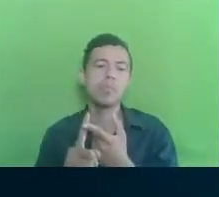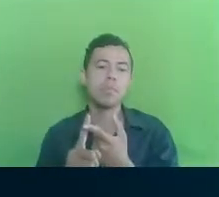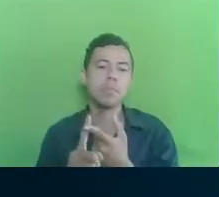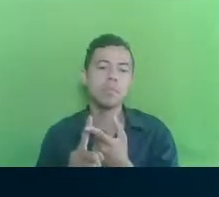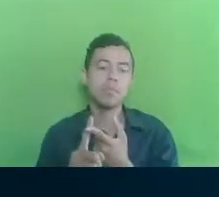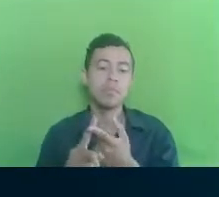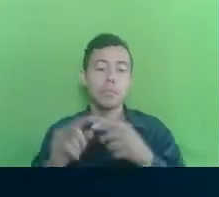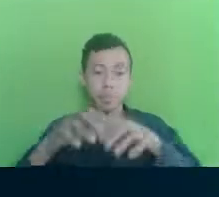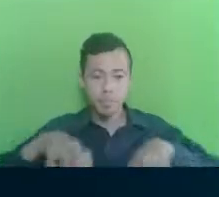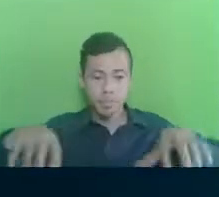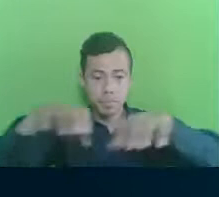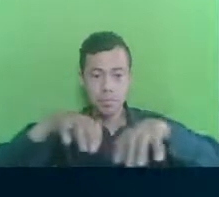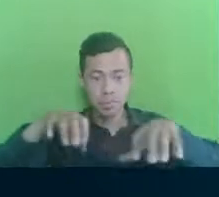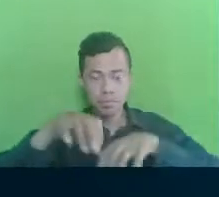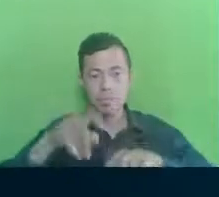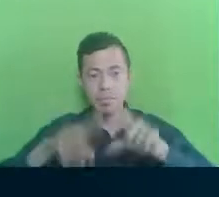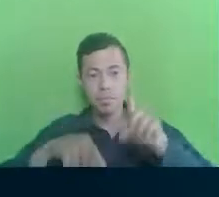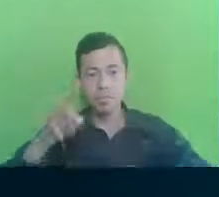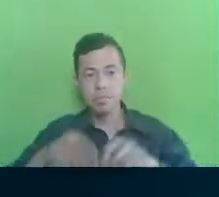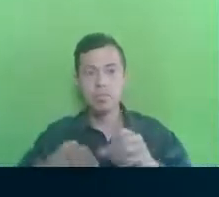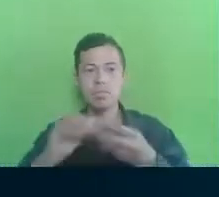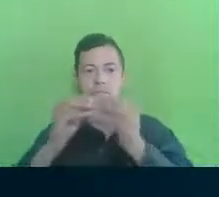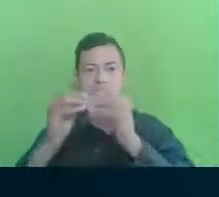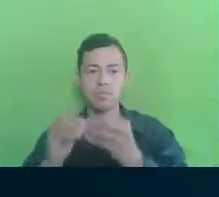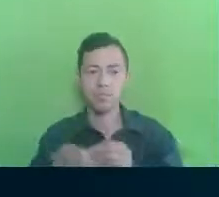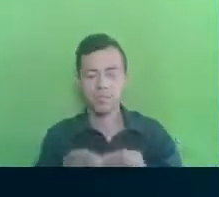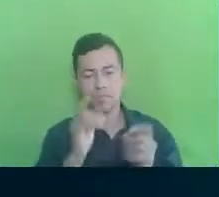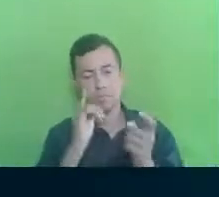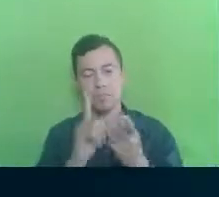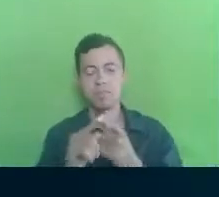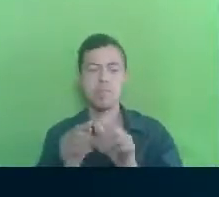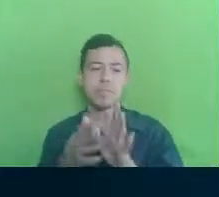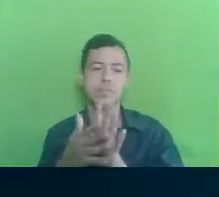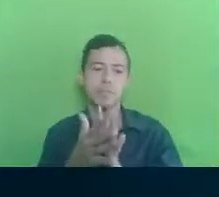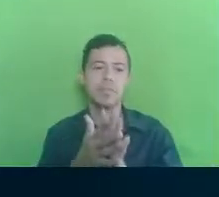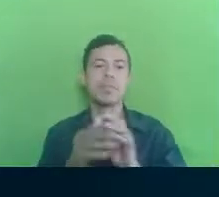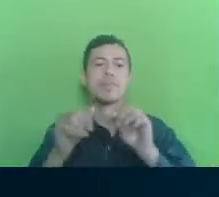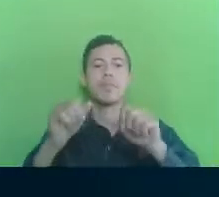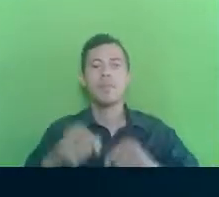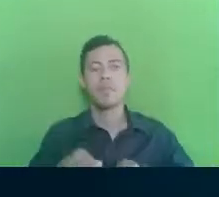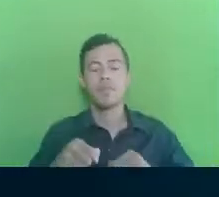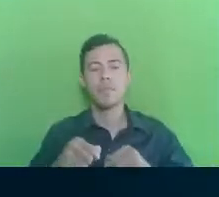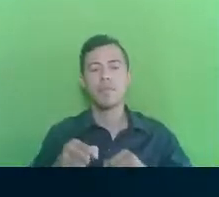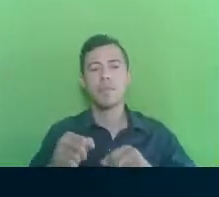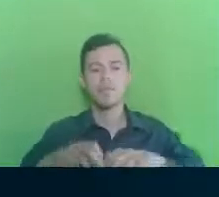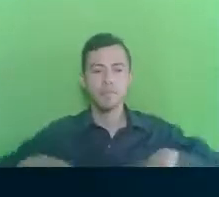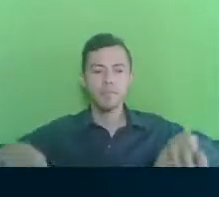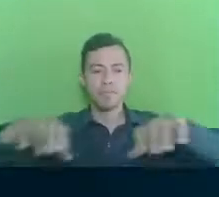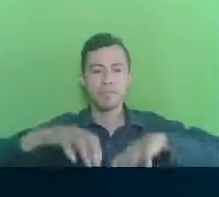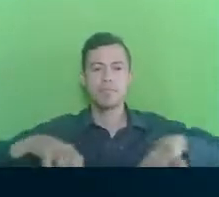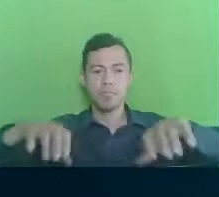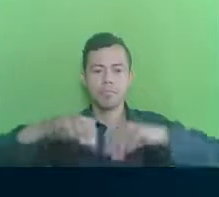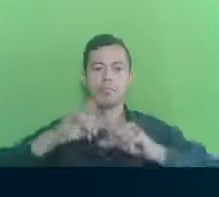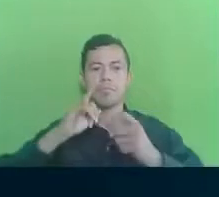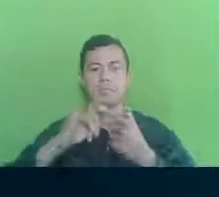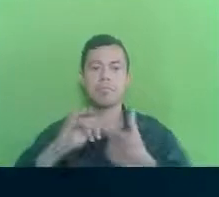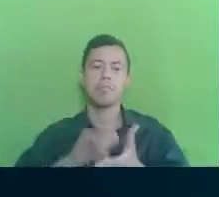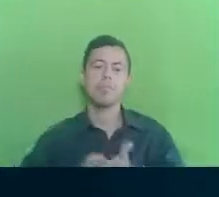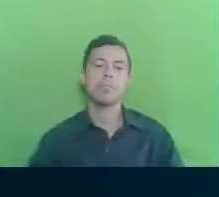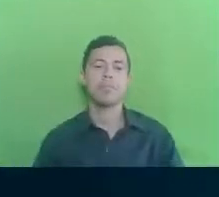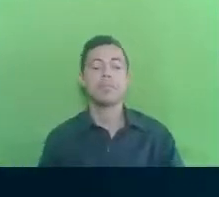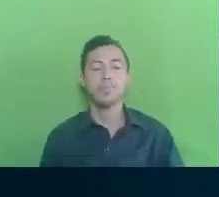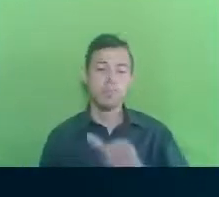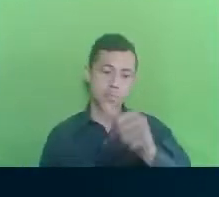del ejercicio, algoritmos se están creando para efectivamente poder hacer este ejercicio de NLP o Natural Language Processing.